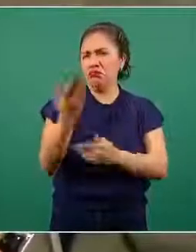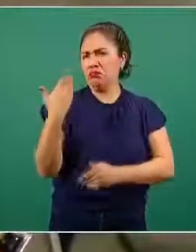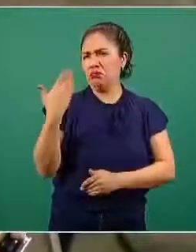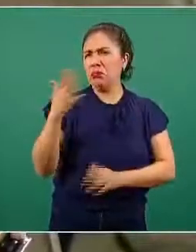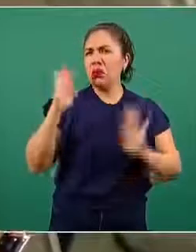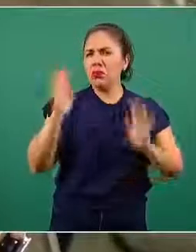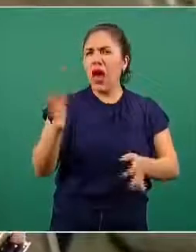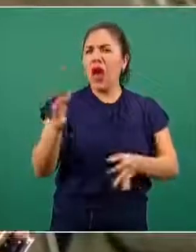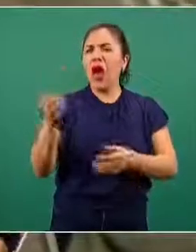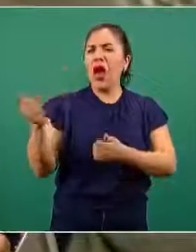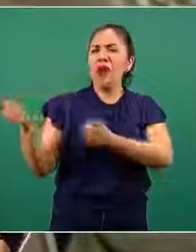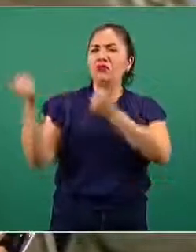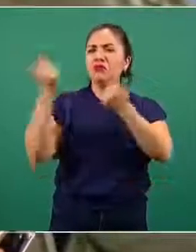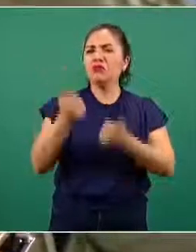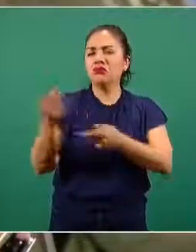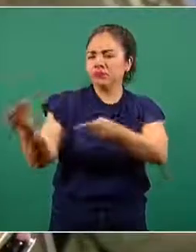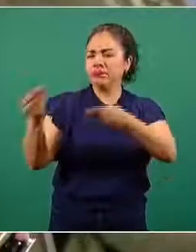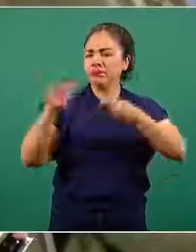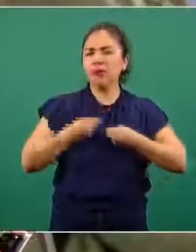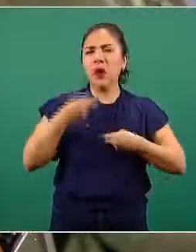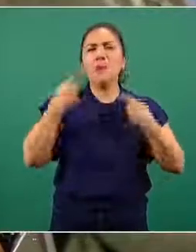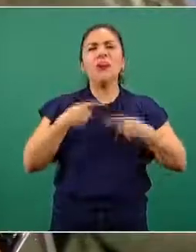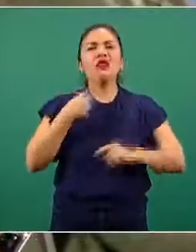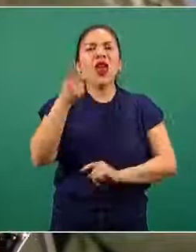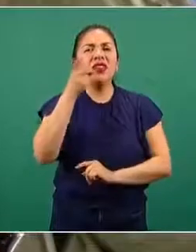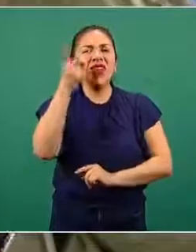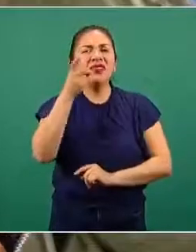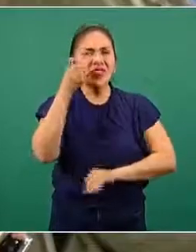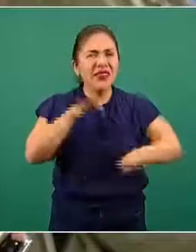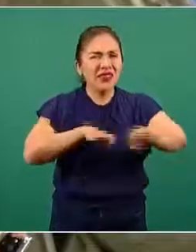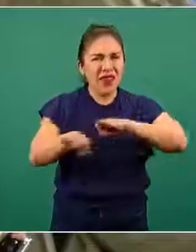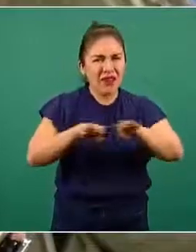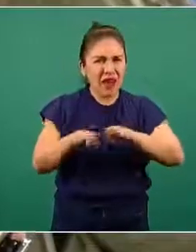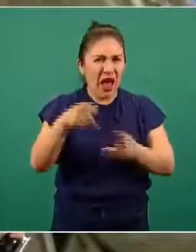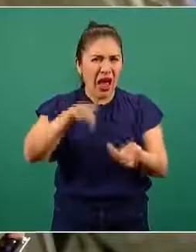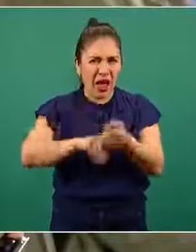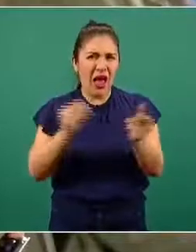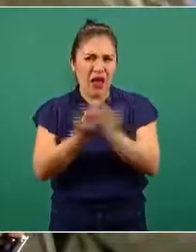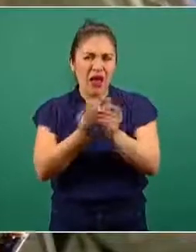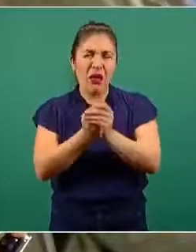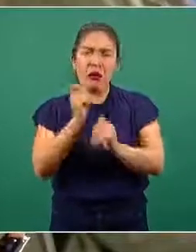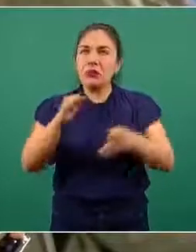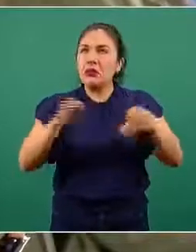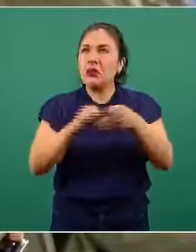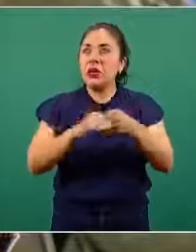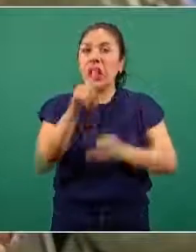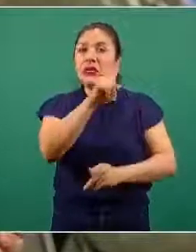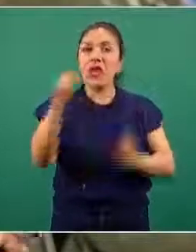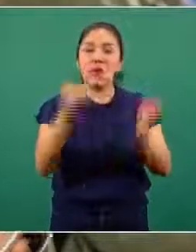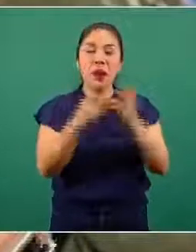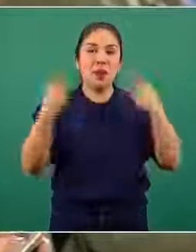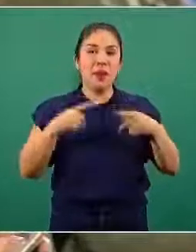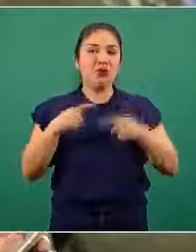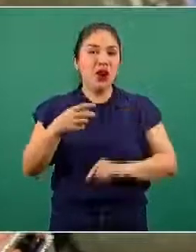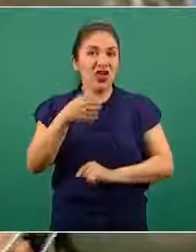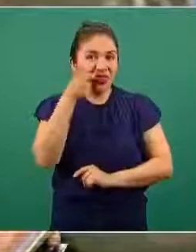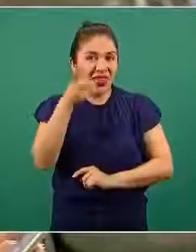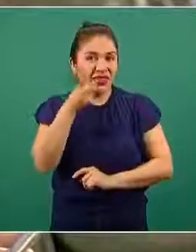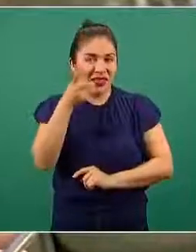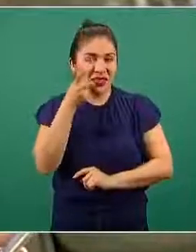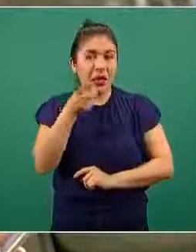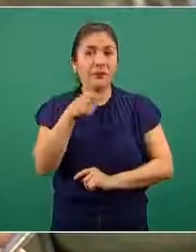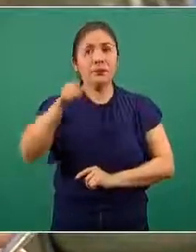llegar precisamente los odontólogos, todo lo que es el gremio, estamos hablando de más de 100,000 odontólogos, que